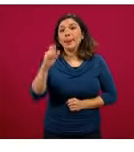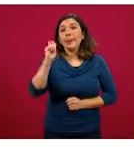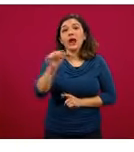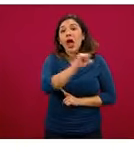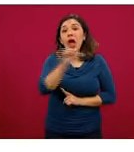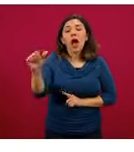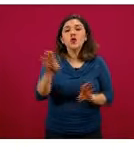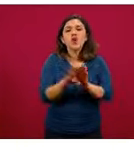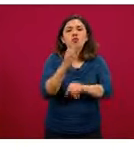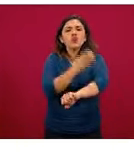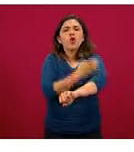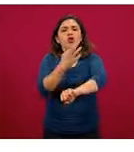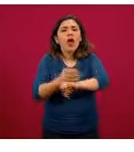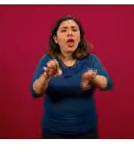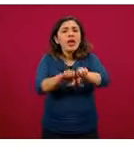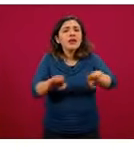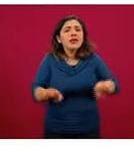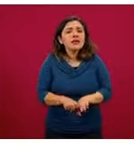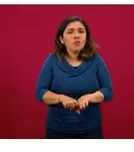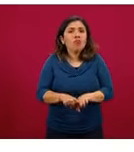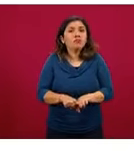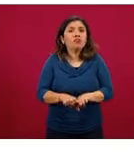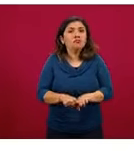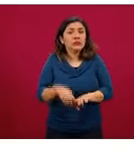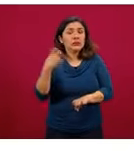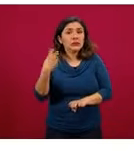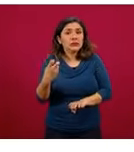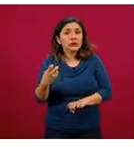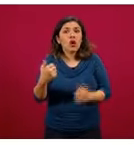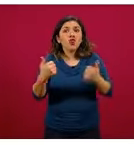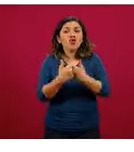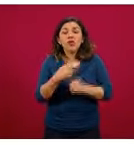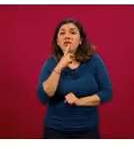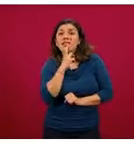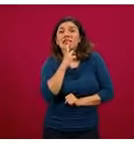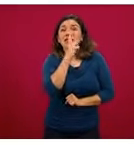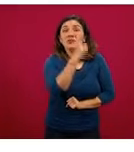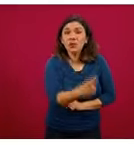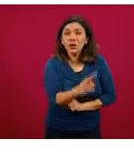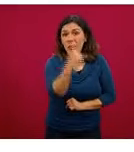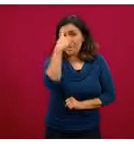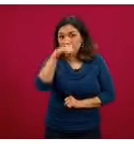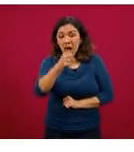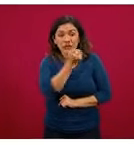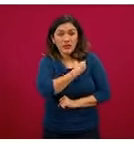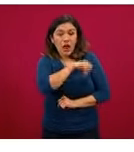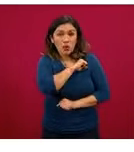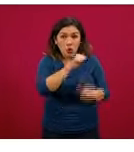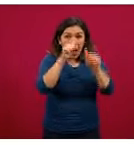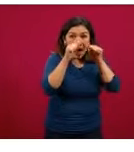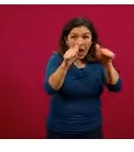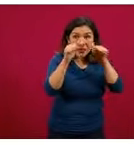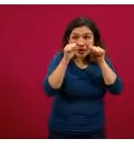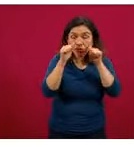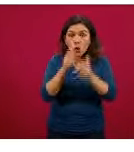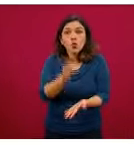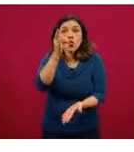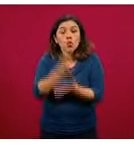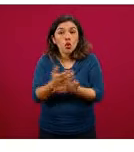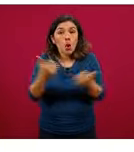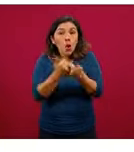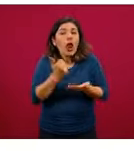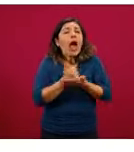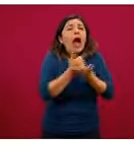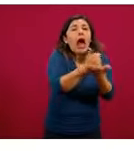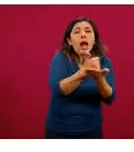la coordinación de un equipo complementario. La respuesta a la salud pública no únicamente es